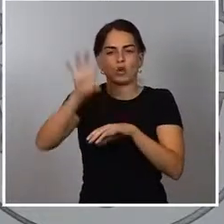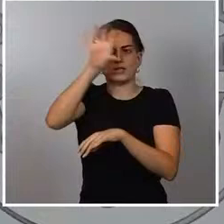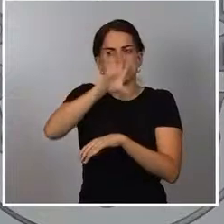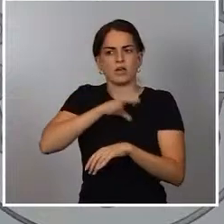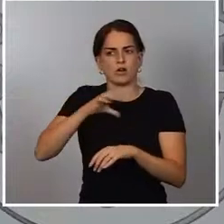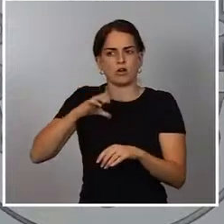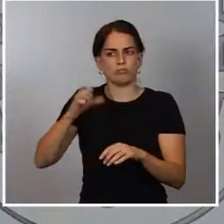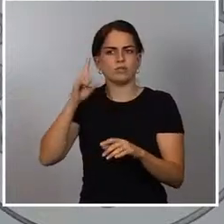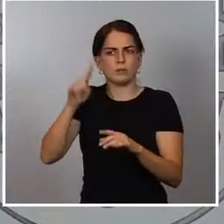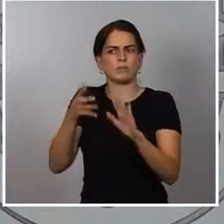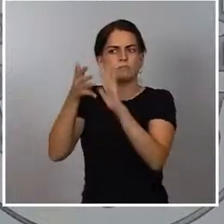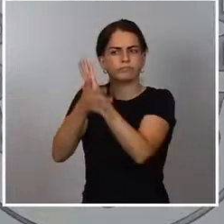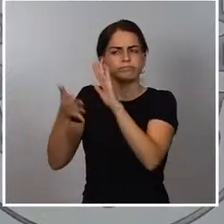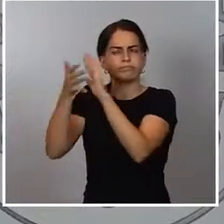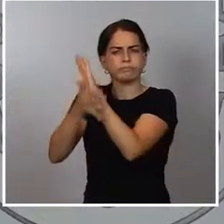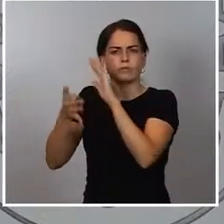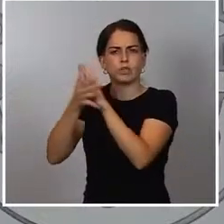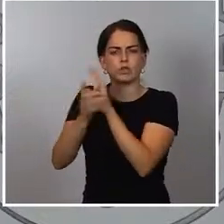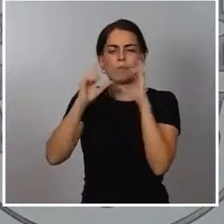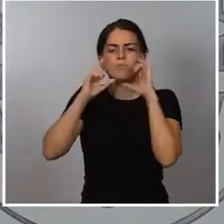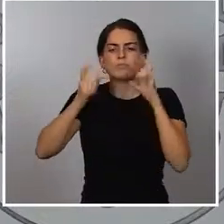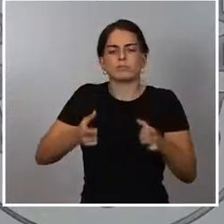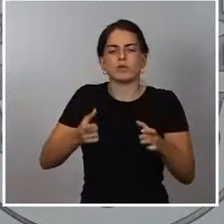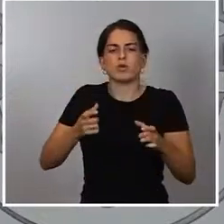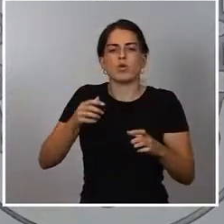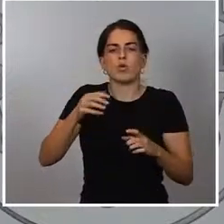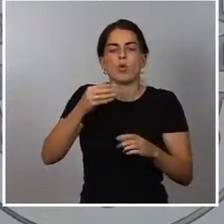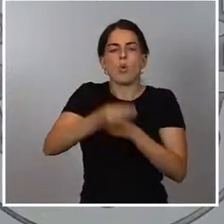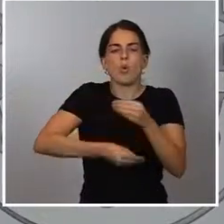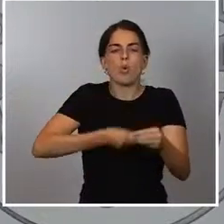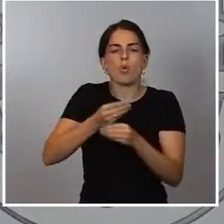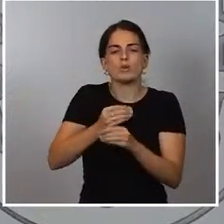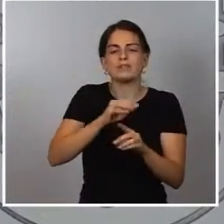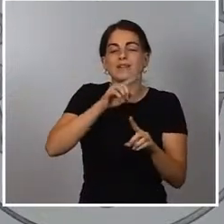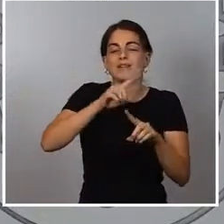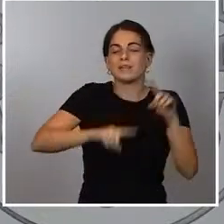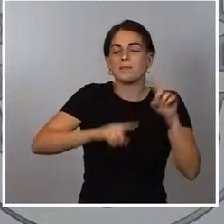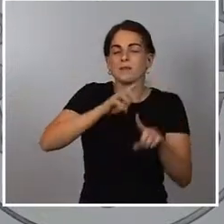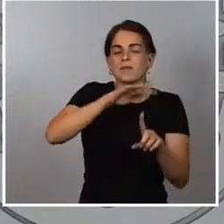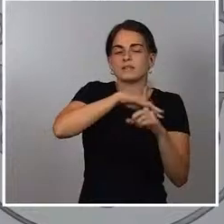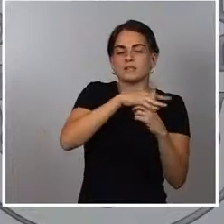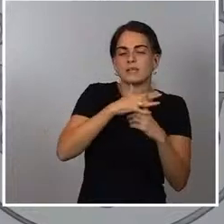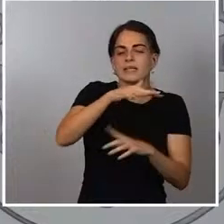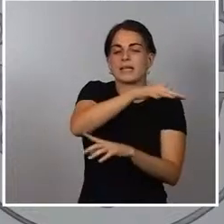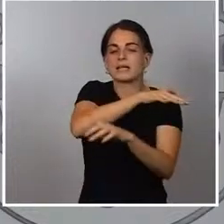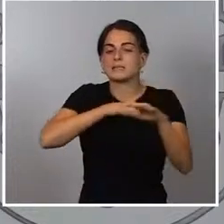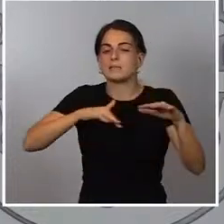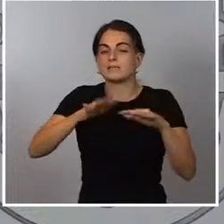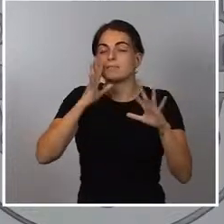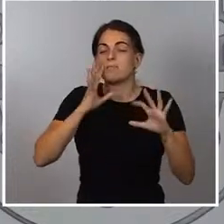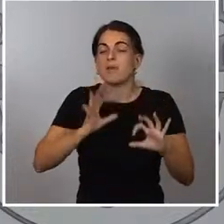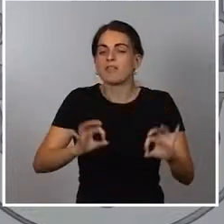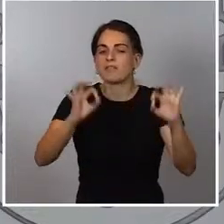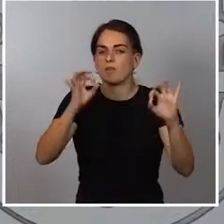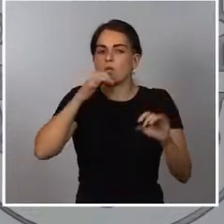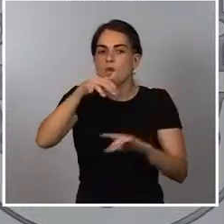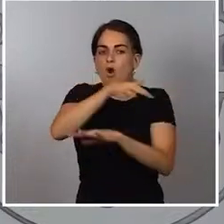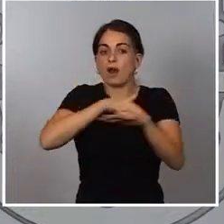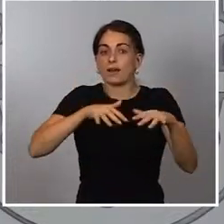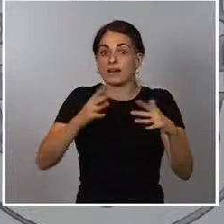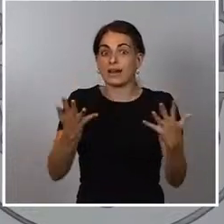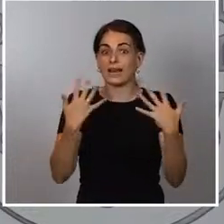no usar las mascarillas en determinados supuestos y espacios muy concretos esto es espacio al aire libre con